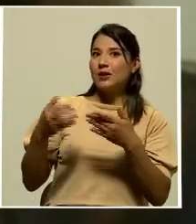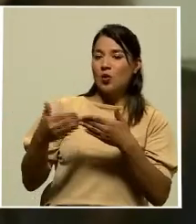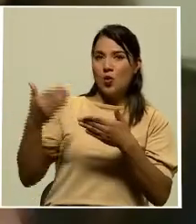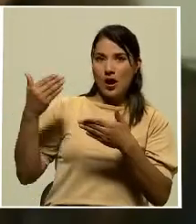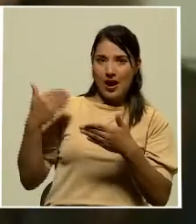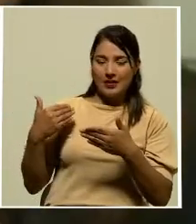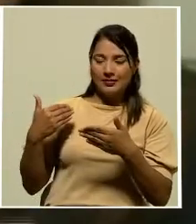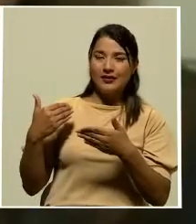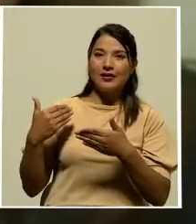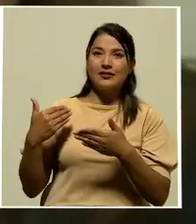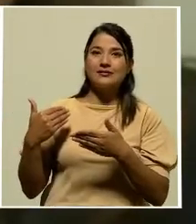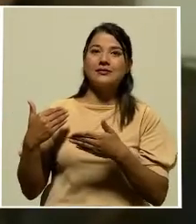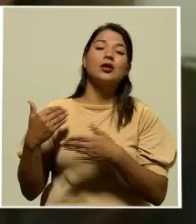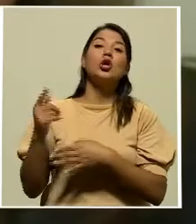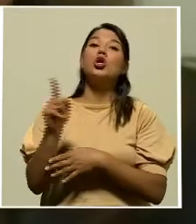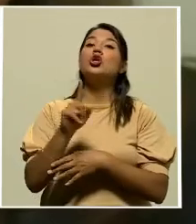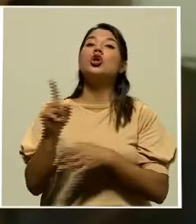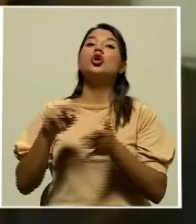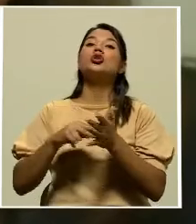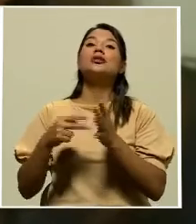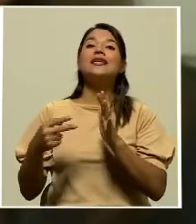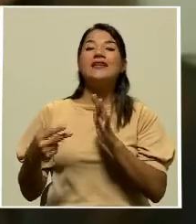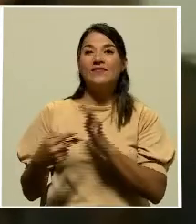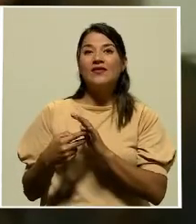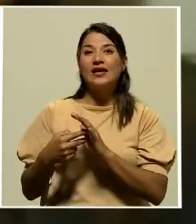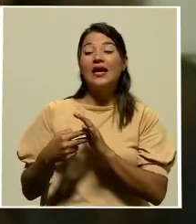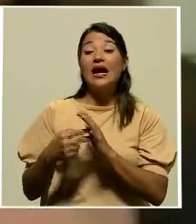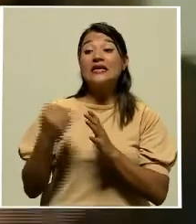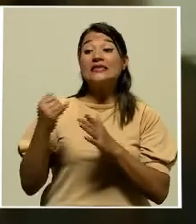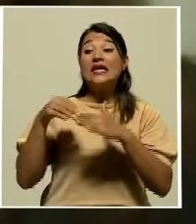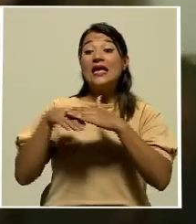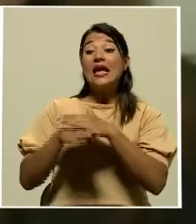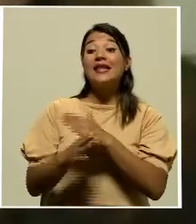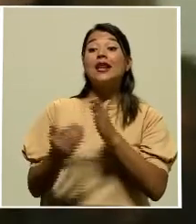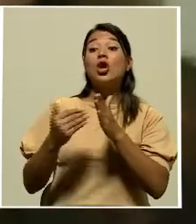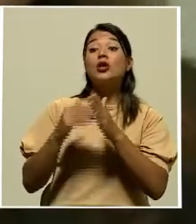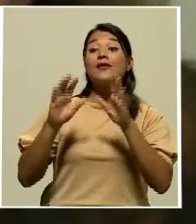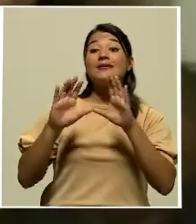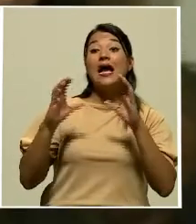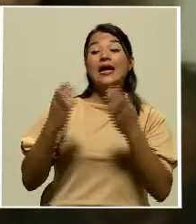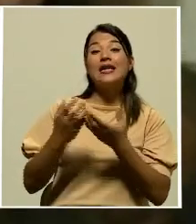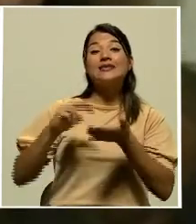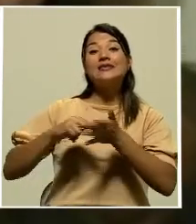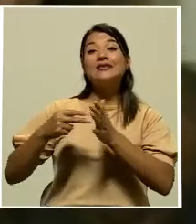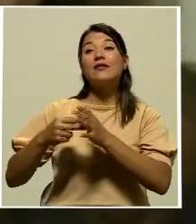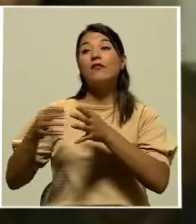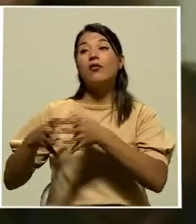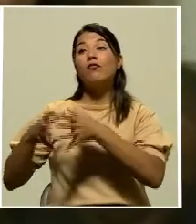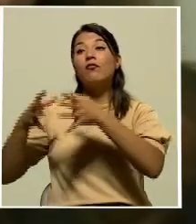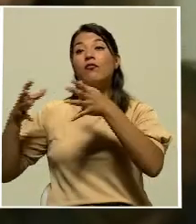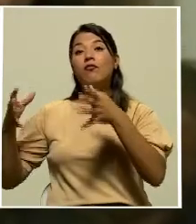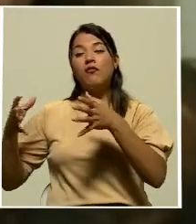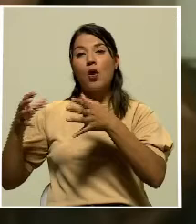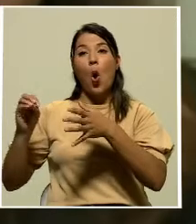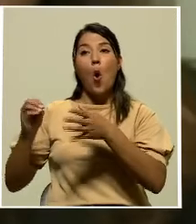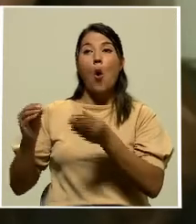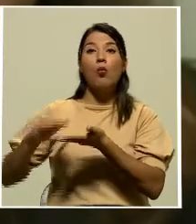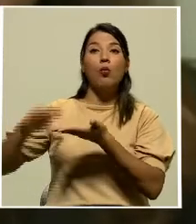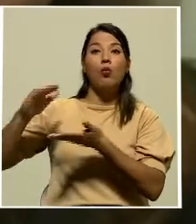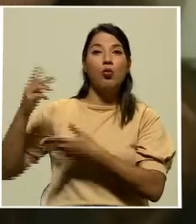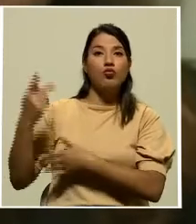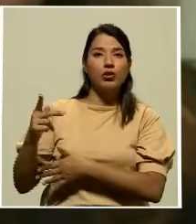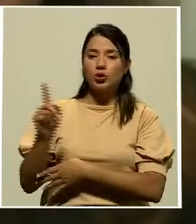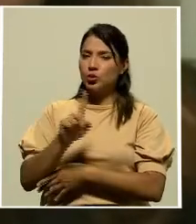um driver, ¿no? um elemento que impulsa la pandemia.